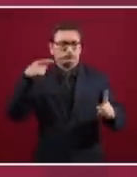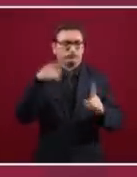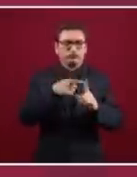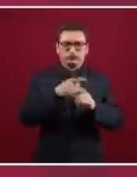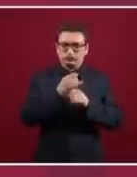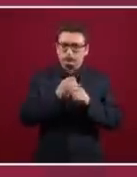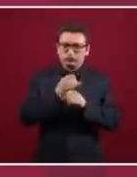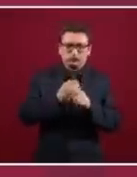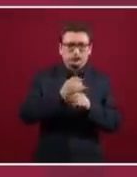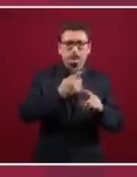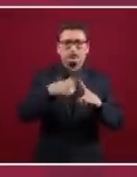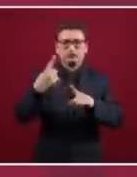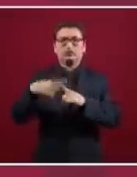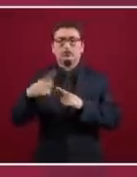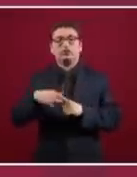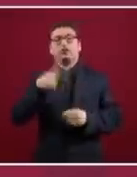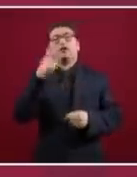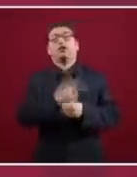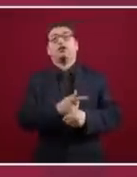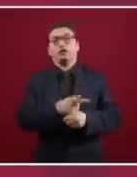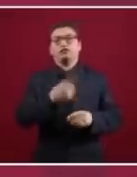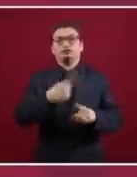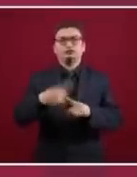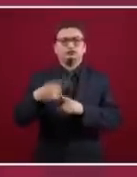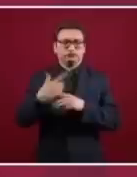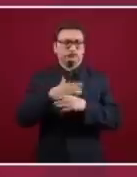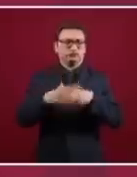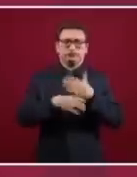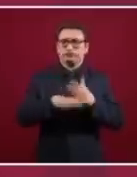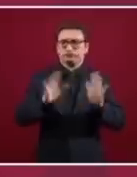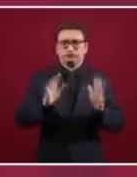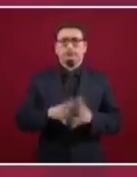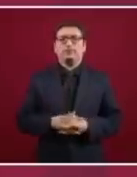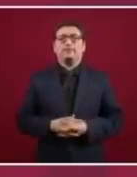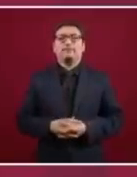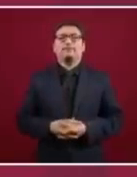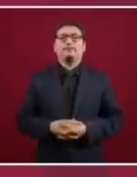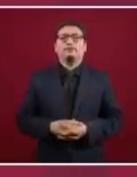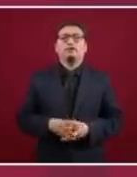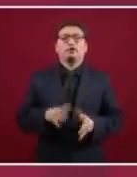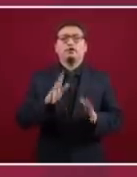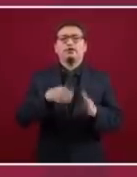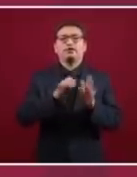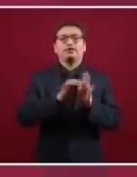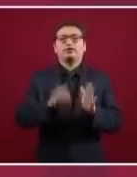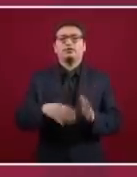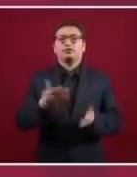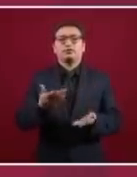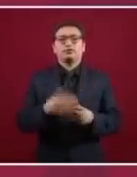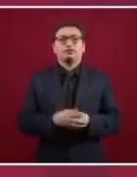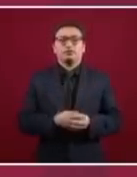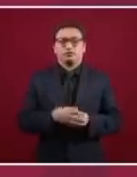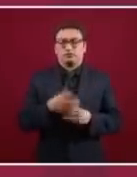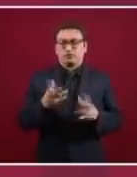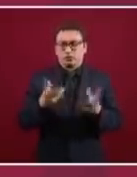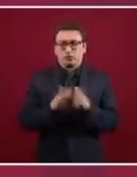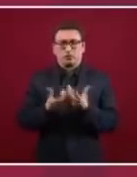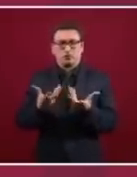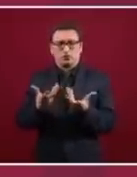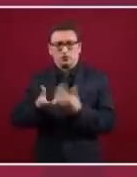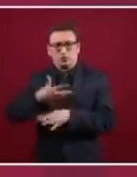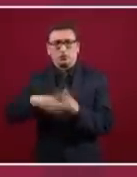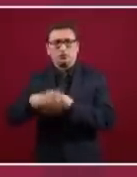los reconocimientos en esta parte un ejemplo más de esa coordinación